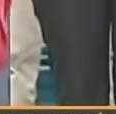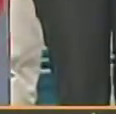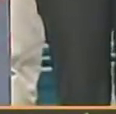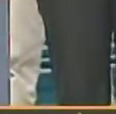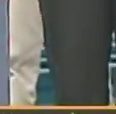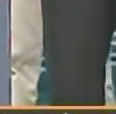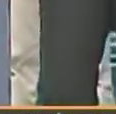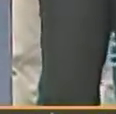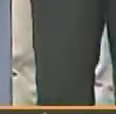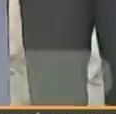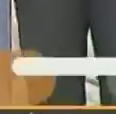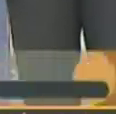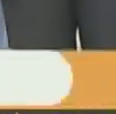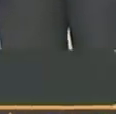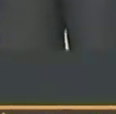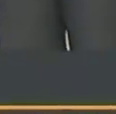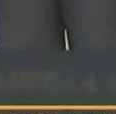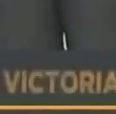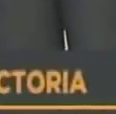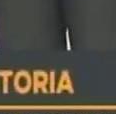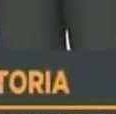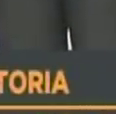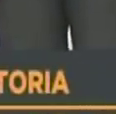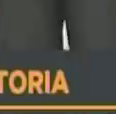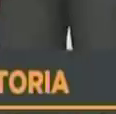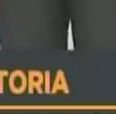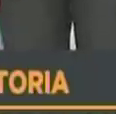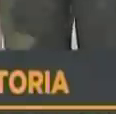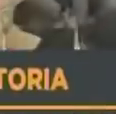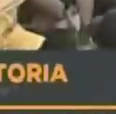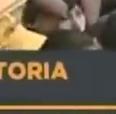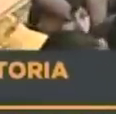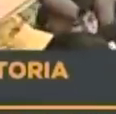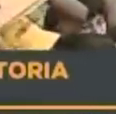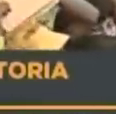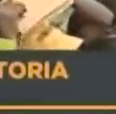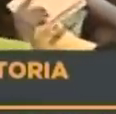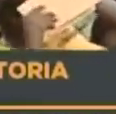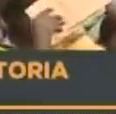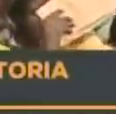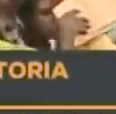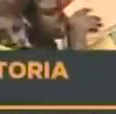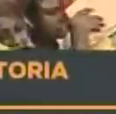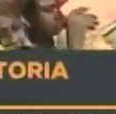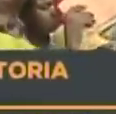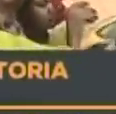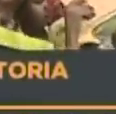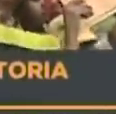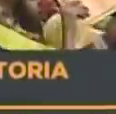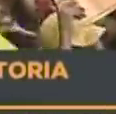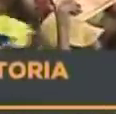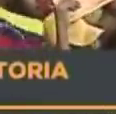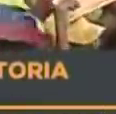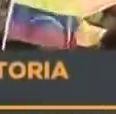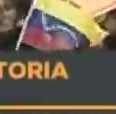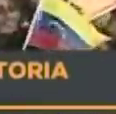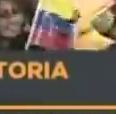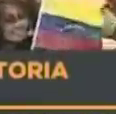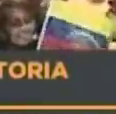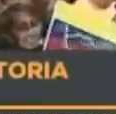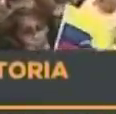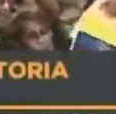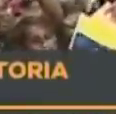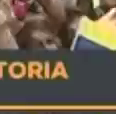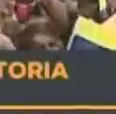la gran estructura de la revolución bolivariana se levanta, se